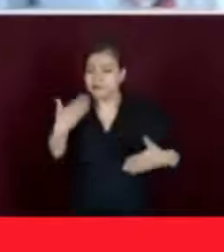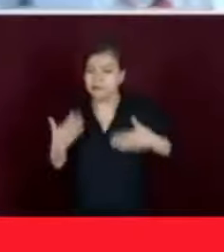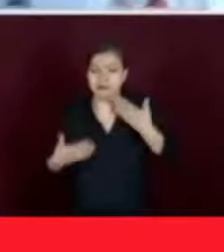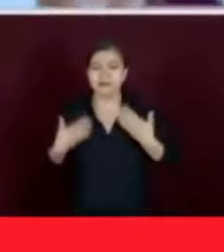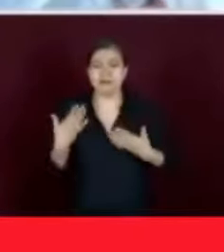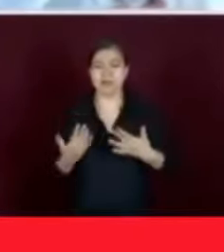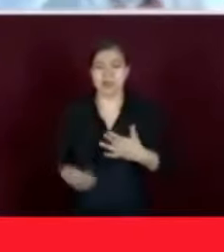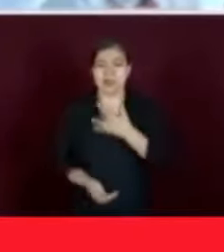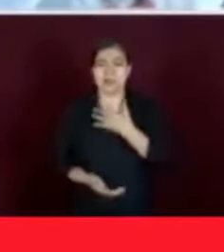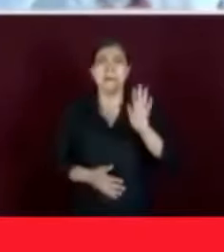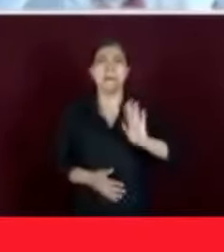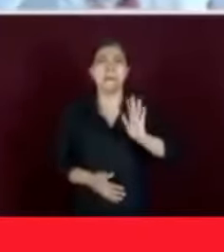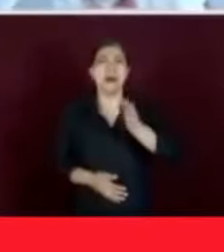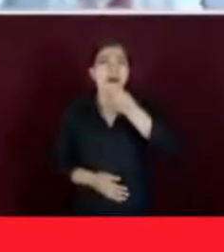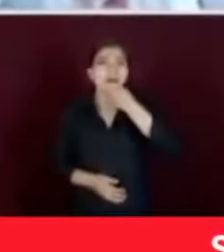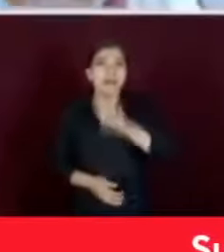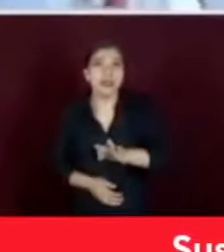festiva.